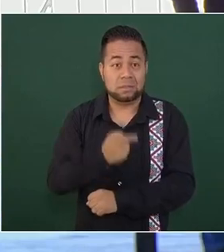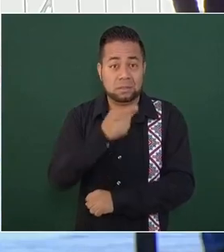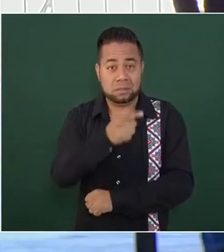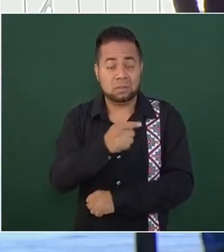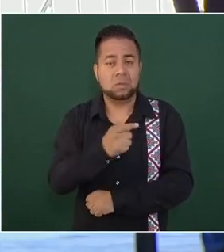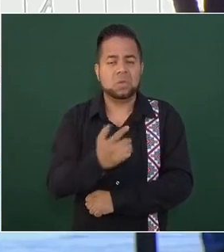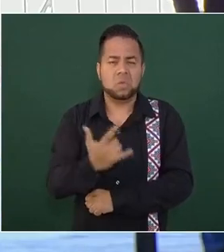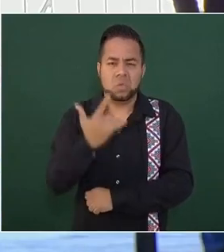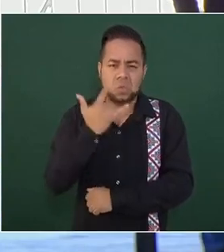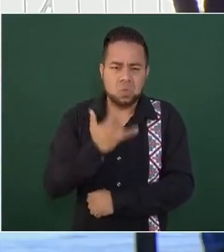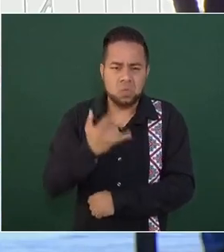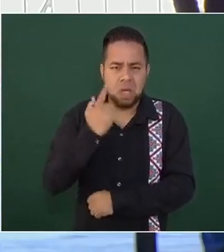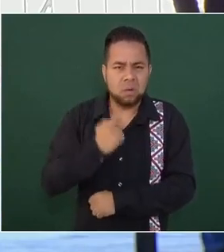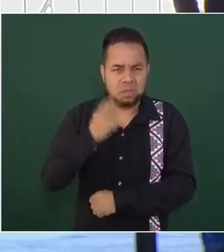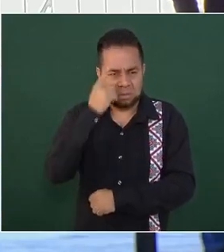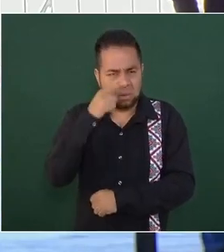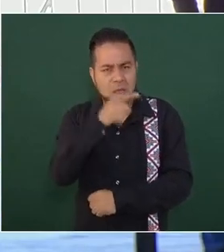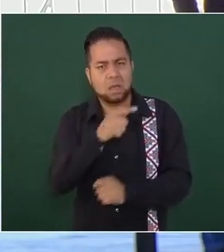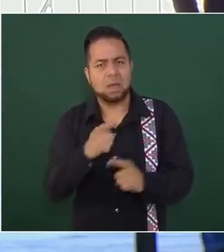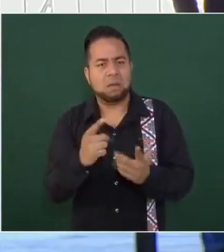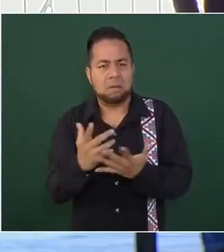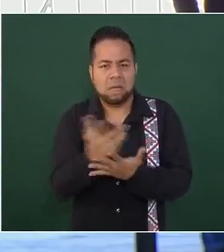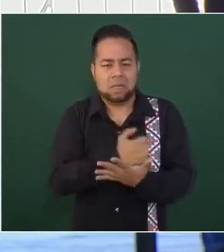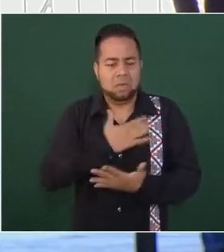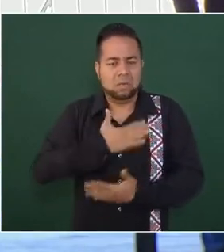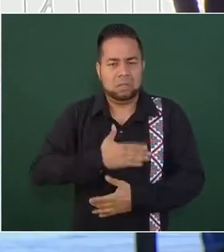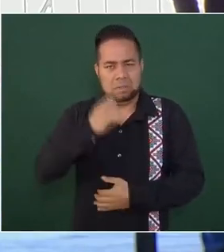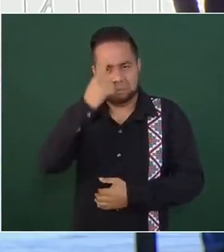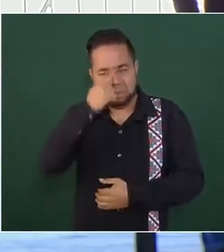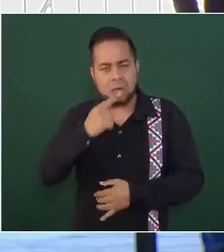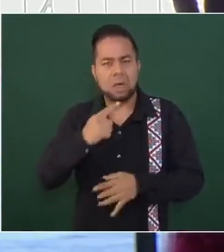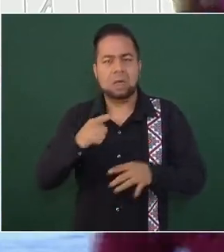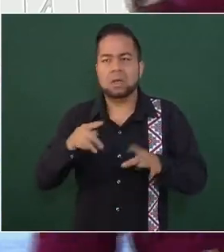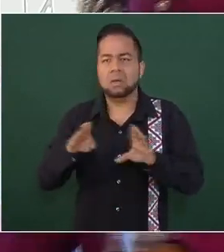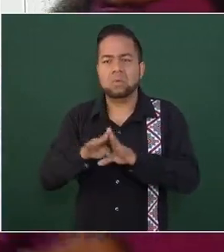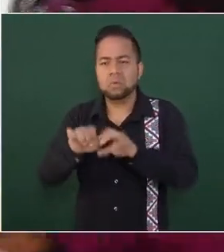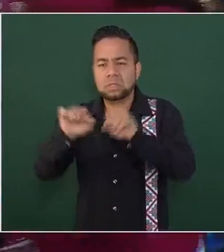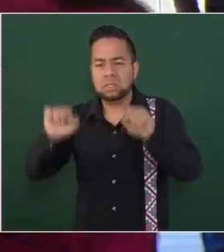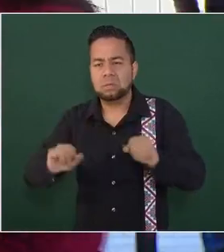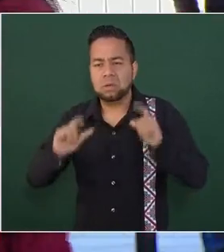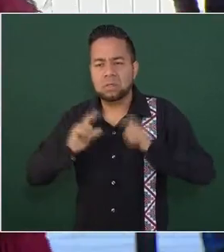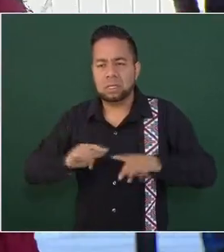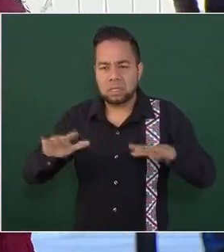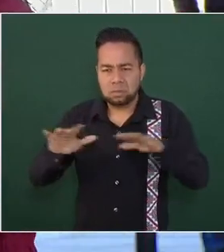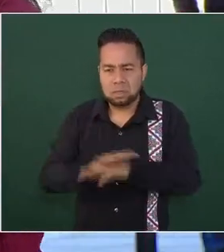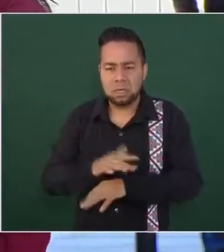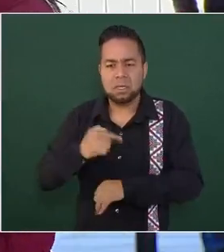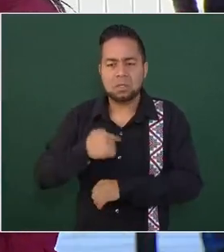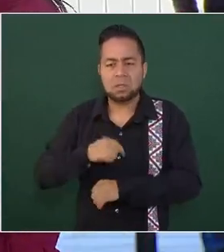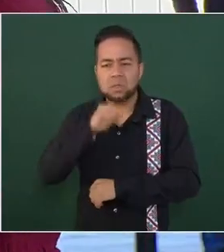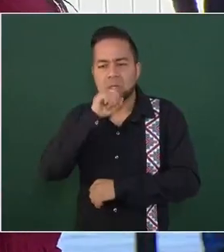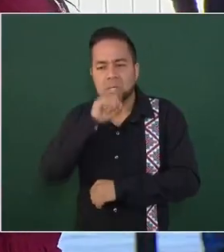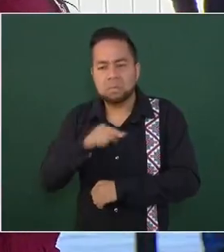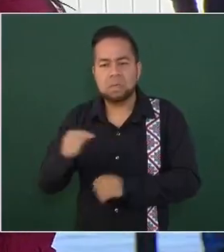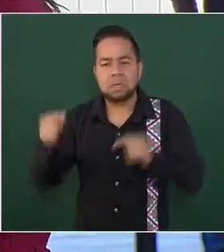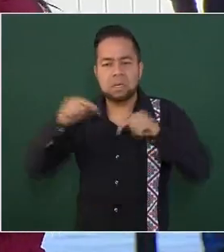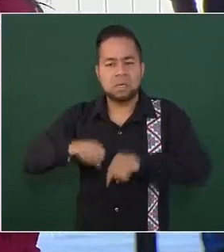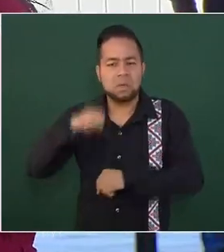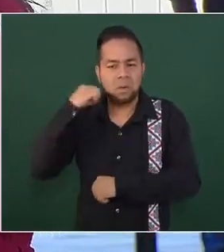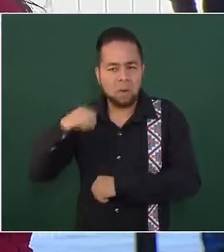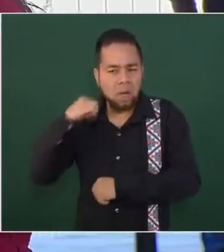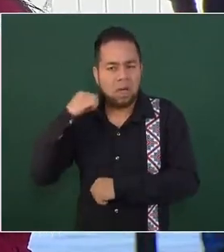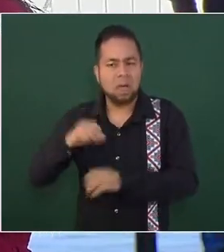está luchando en su terreno por la justicia y por cambiar el sistema judicial nosotros también estamos aquí en Oaxaca